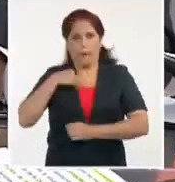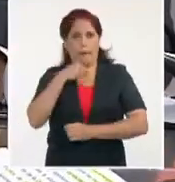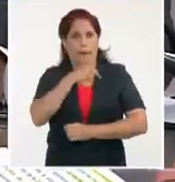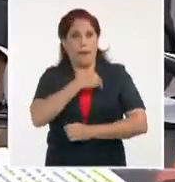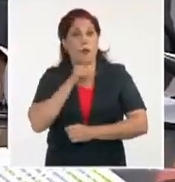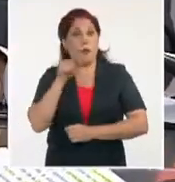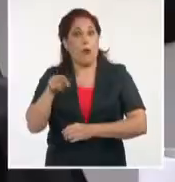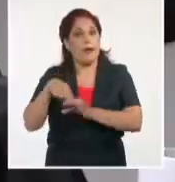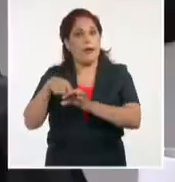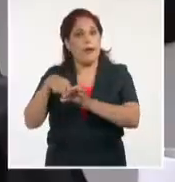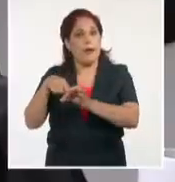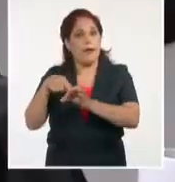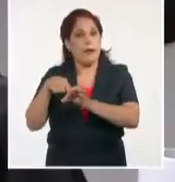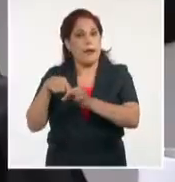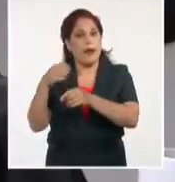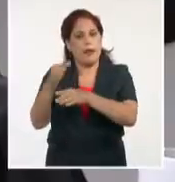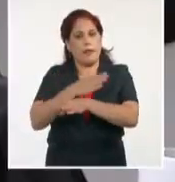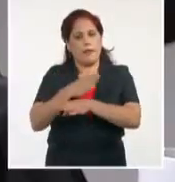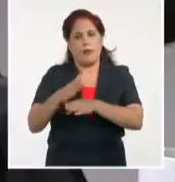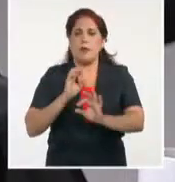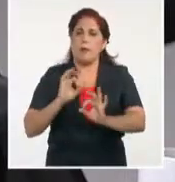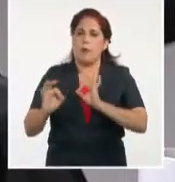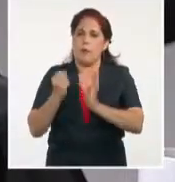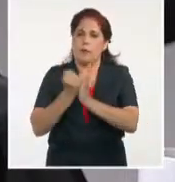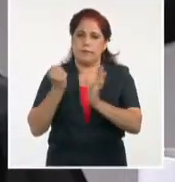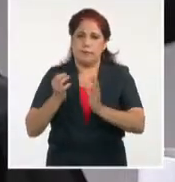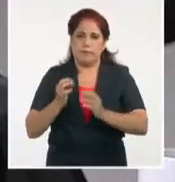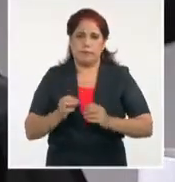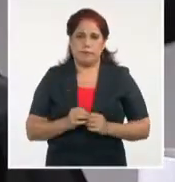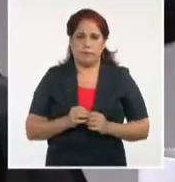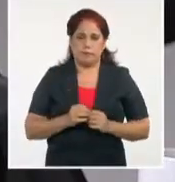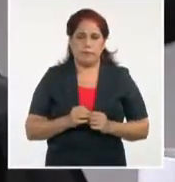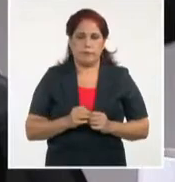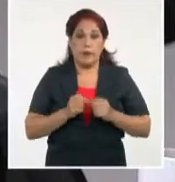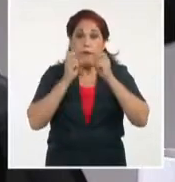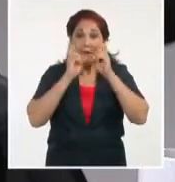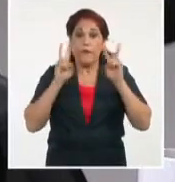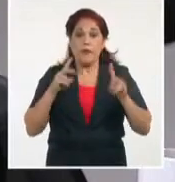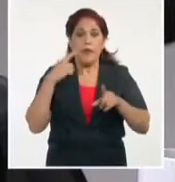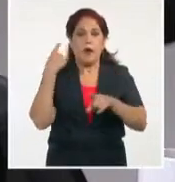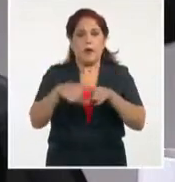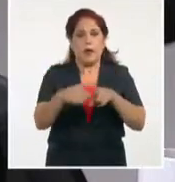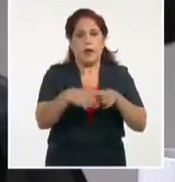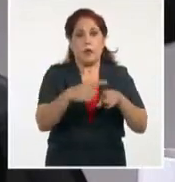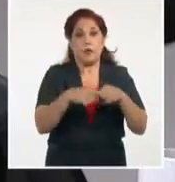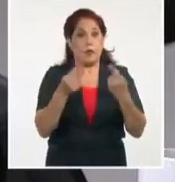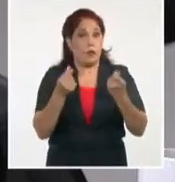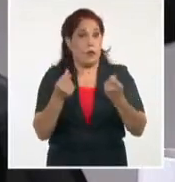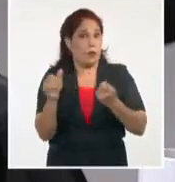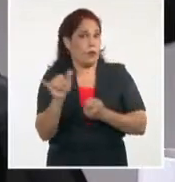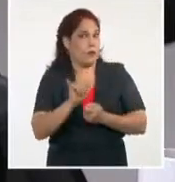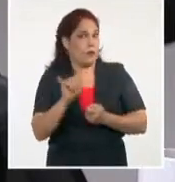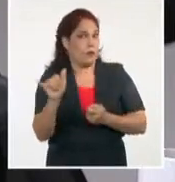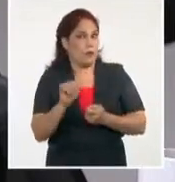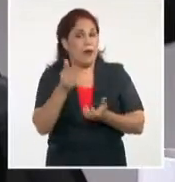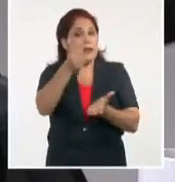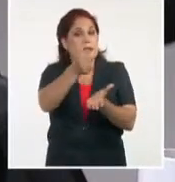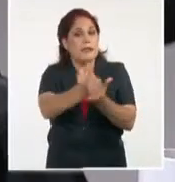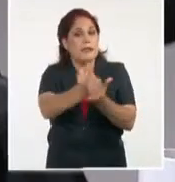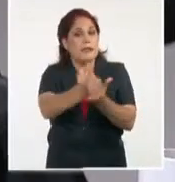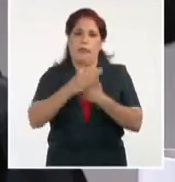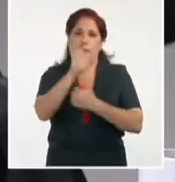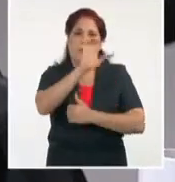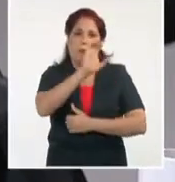tenemos que garantizarles la protección, tanto de sus vidas, de las vidas, como de los recursos económicos también, de las sedes diplomáticas. Por lo